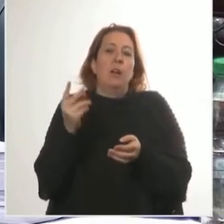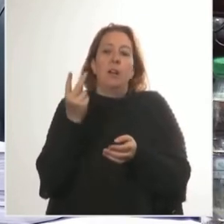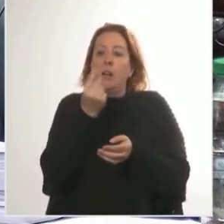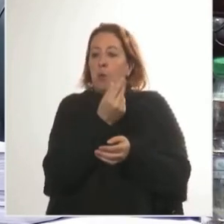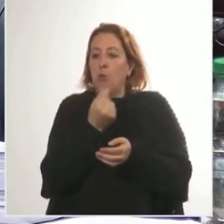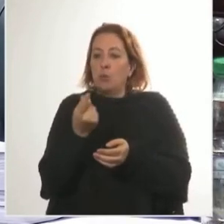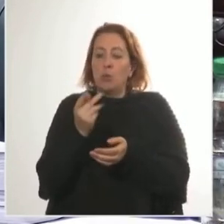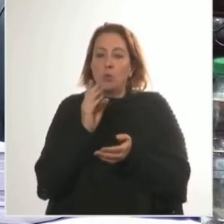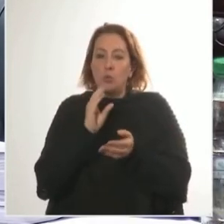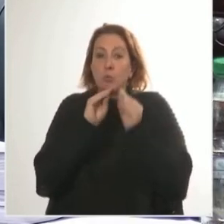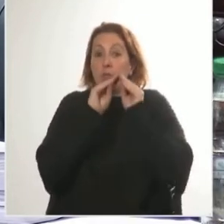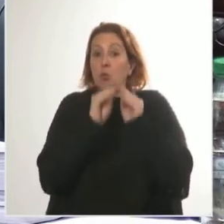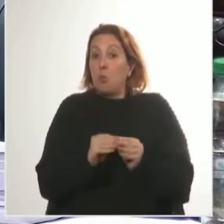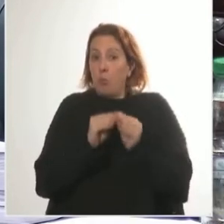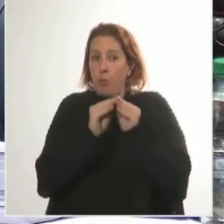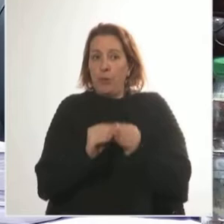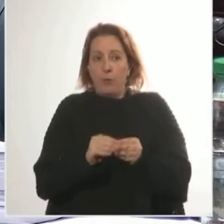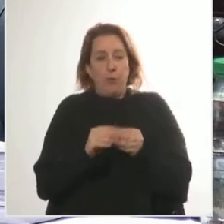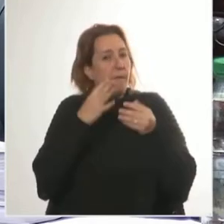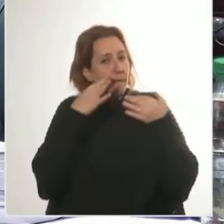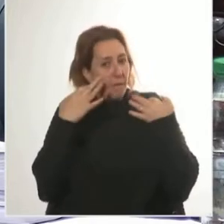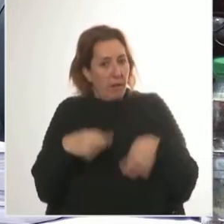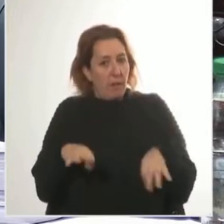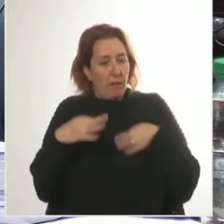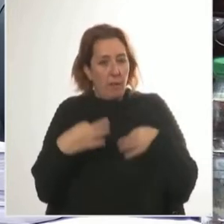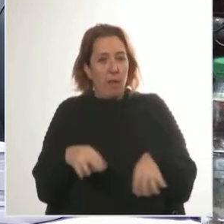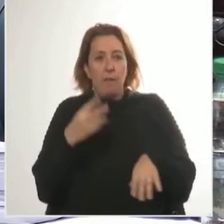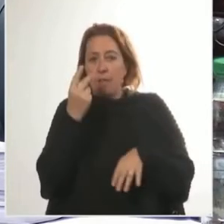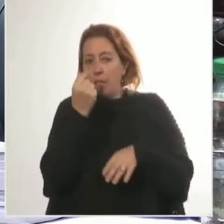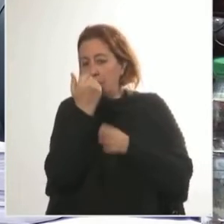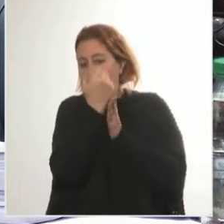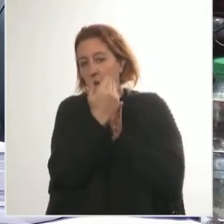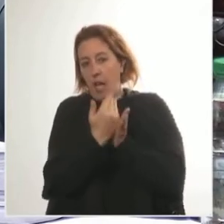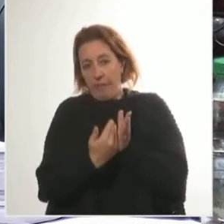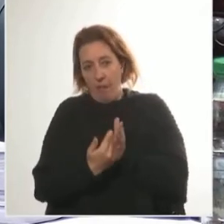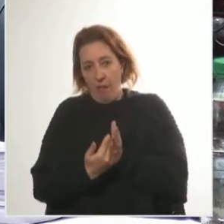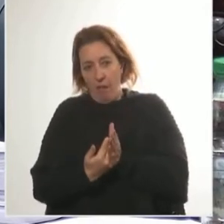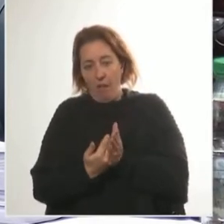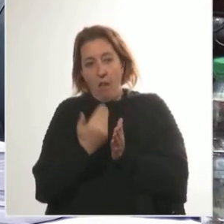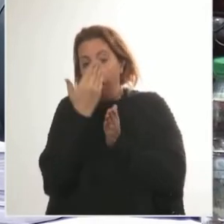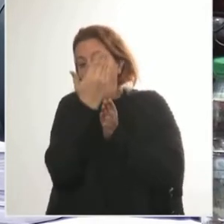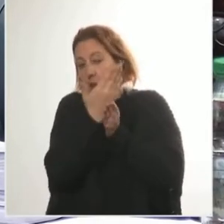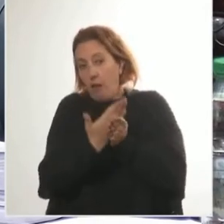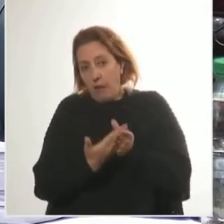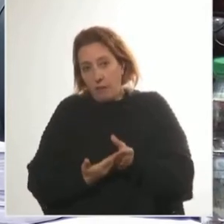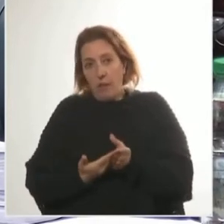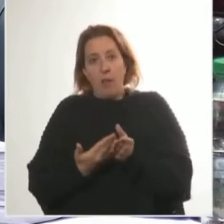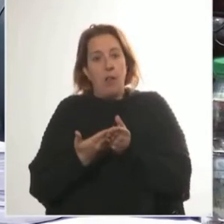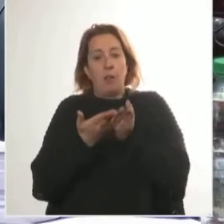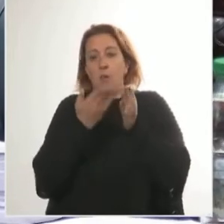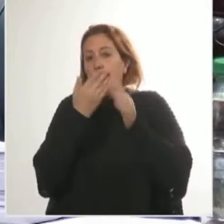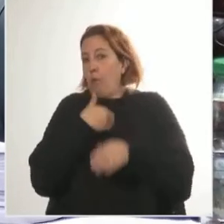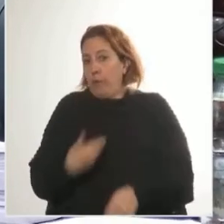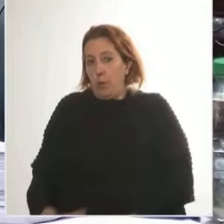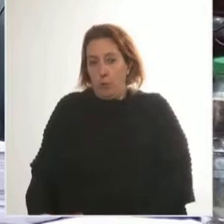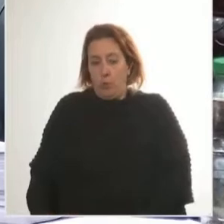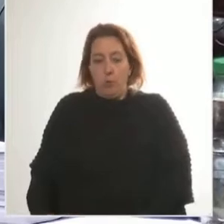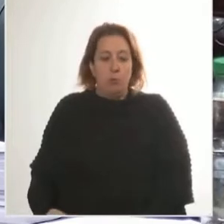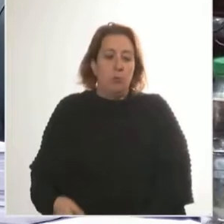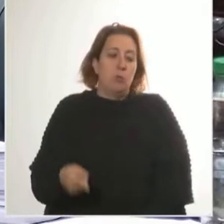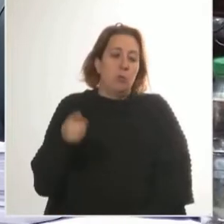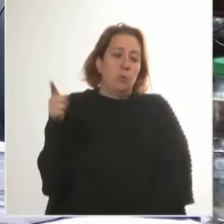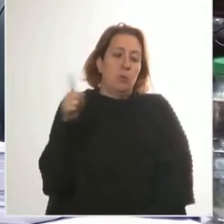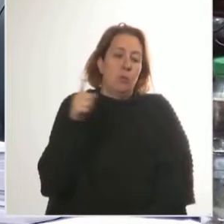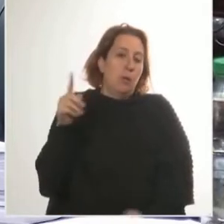presupuestales efectivamente financien una agenda, la agenda del propio gobierno. No era